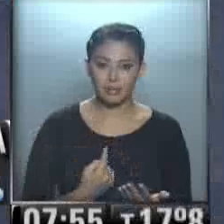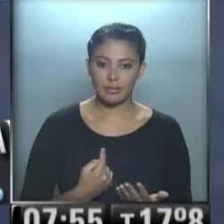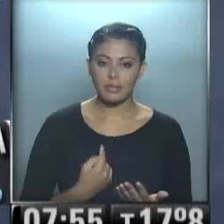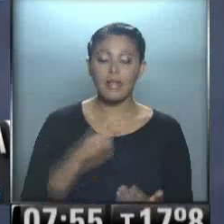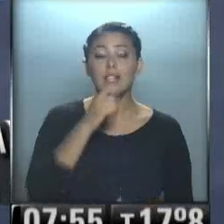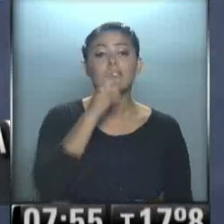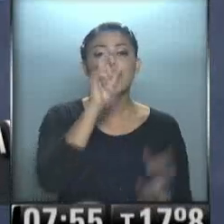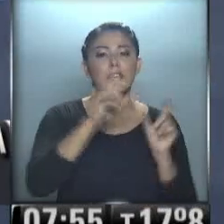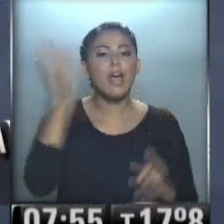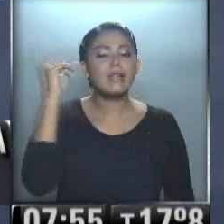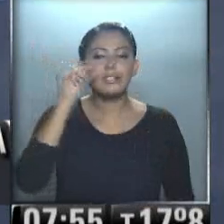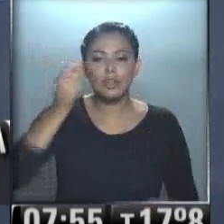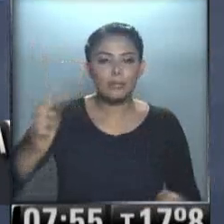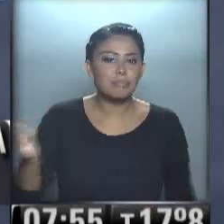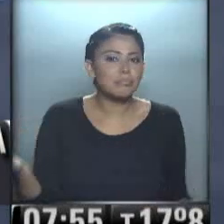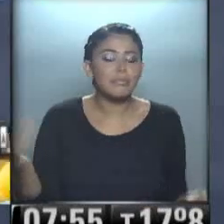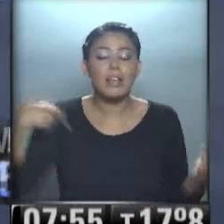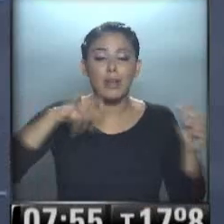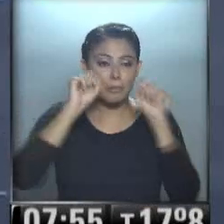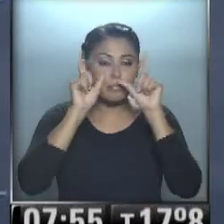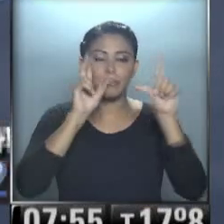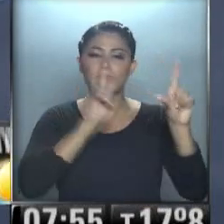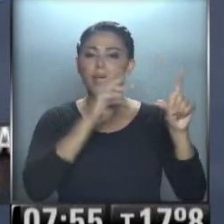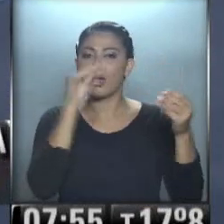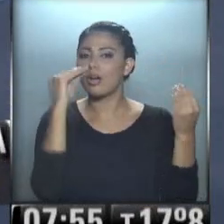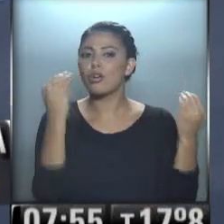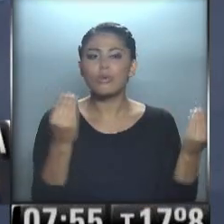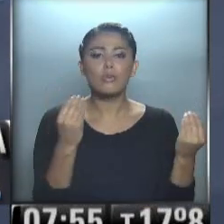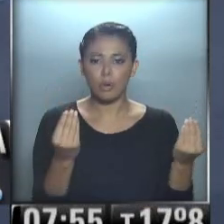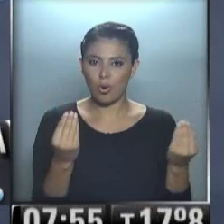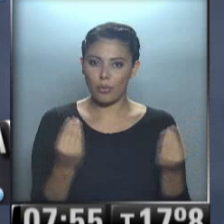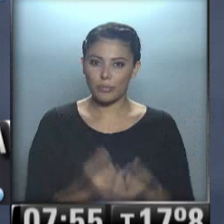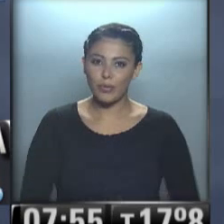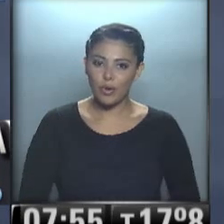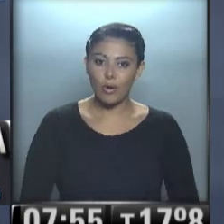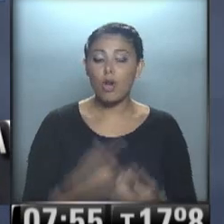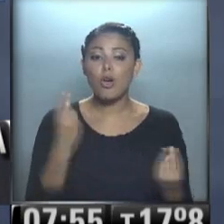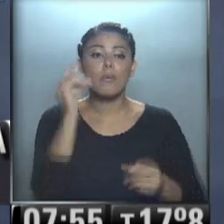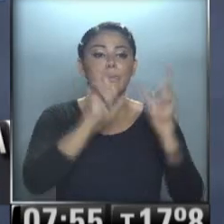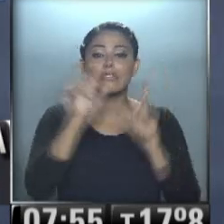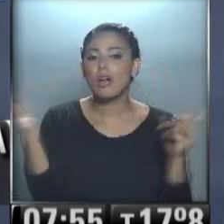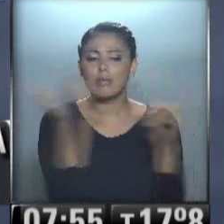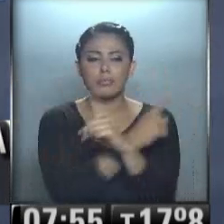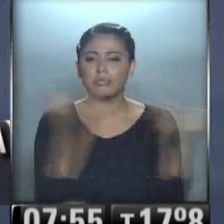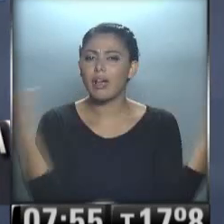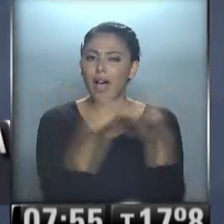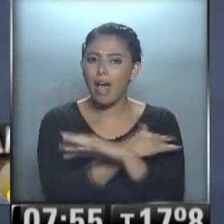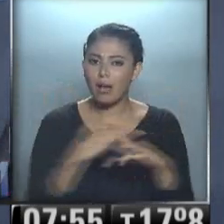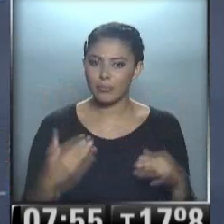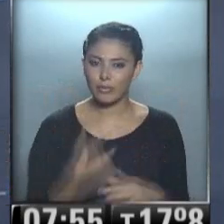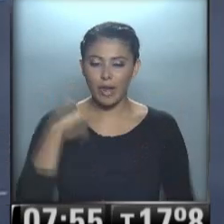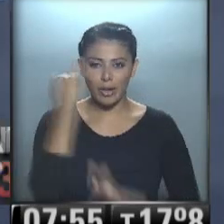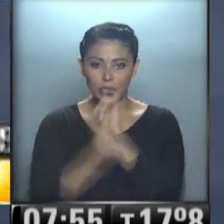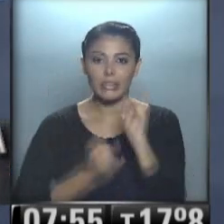para aquellos que recién están viendo cómo está circulando la gente, el tránsito en la ciudad,